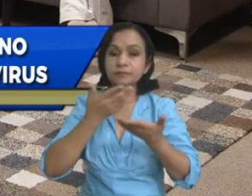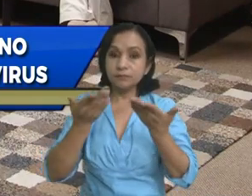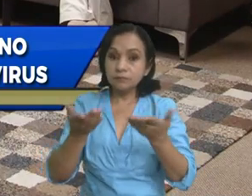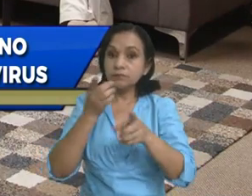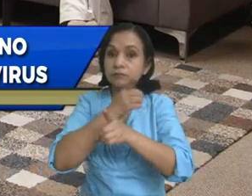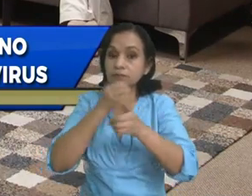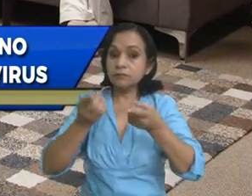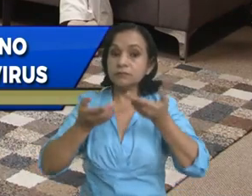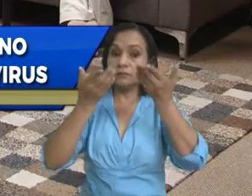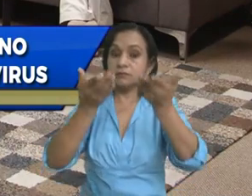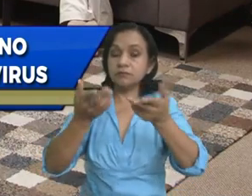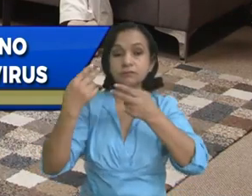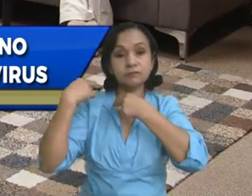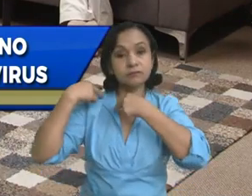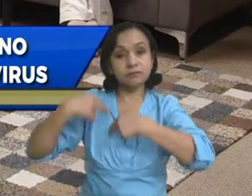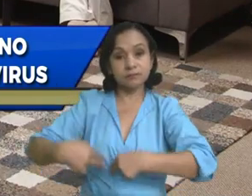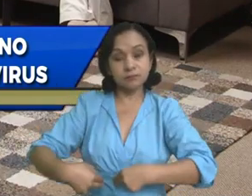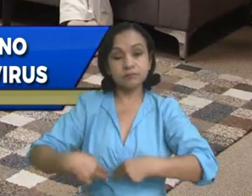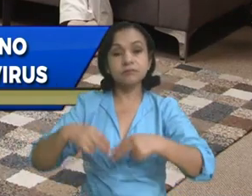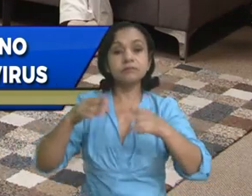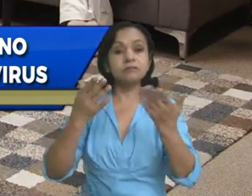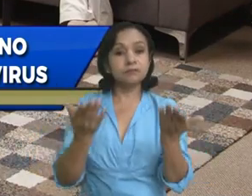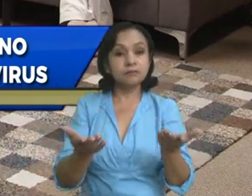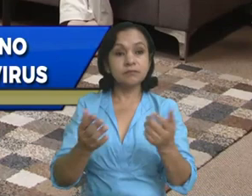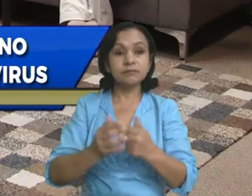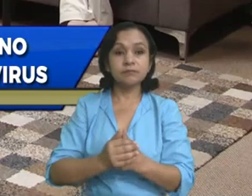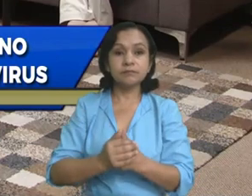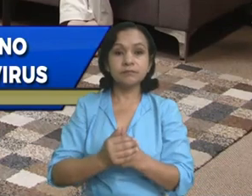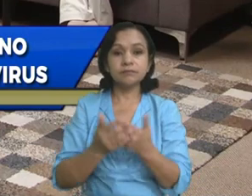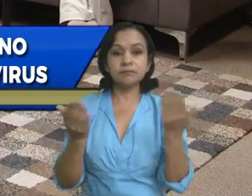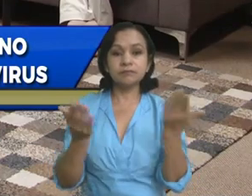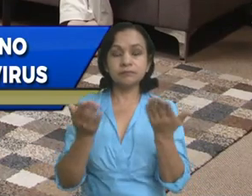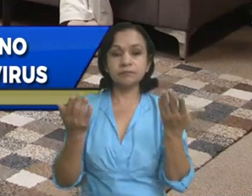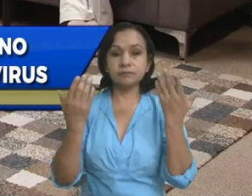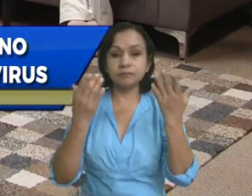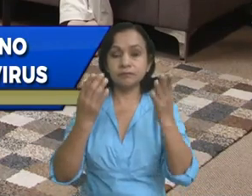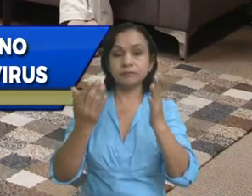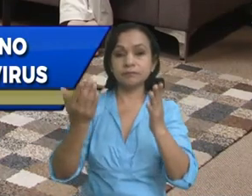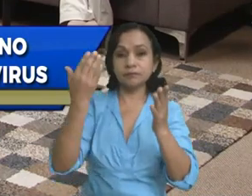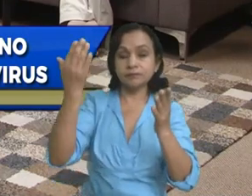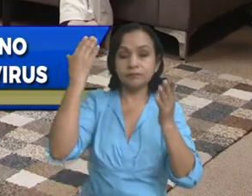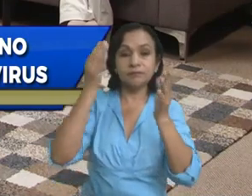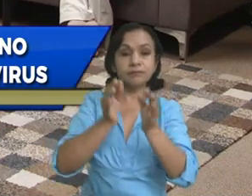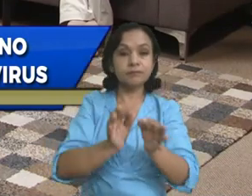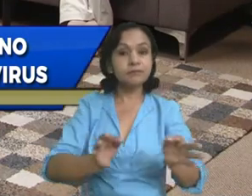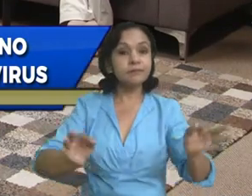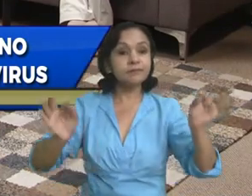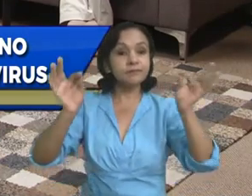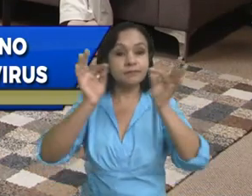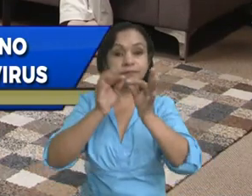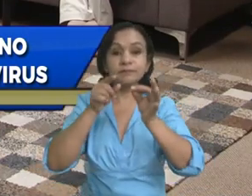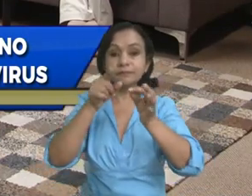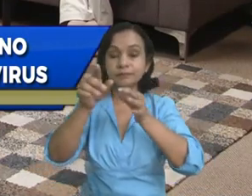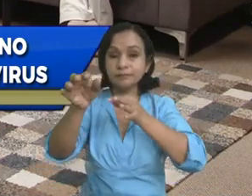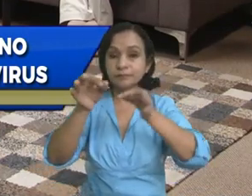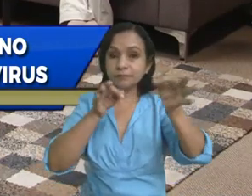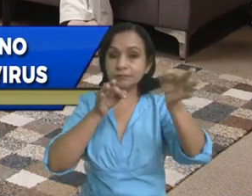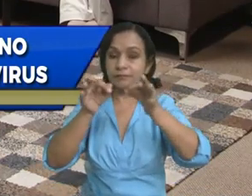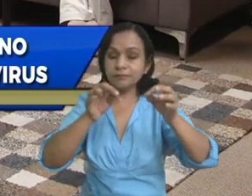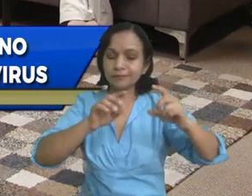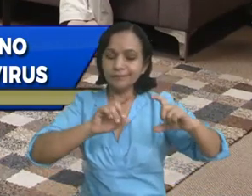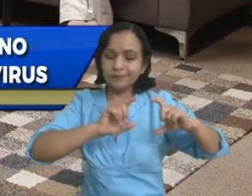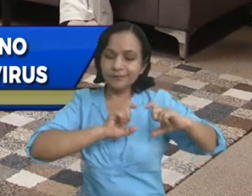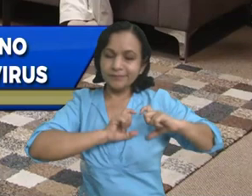con la humanidad al ser internacionalista. Y sin duda una historia bastante importante que usted ha mencionado en el corazón del